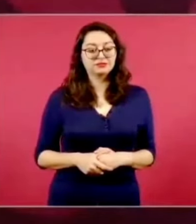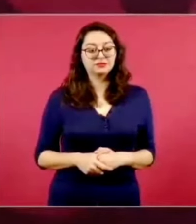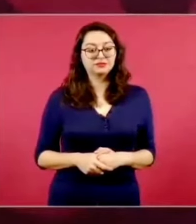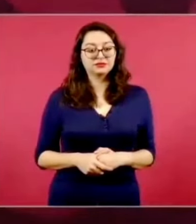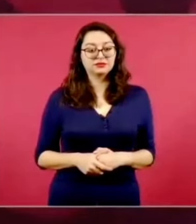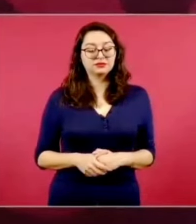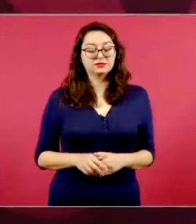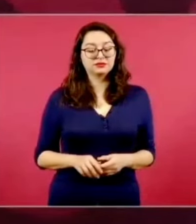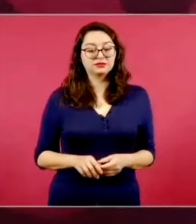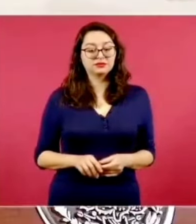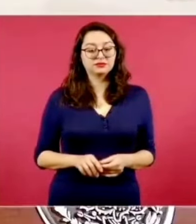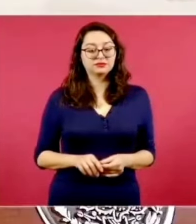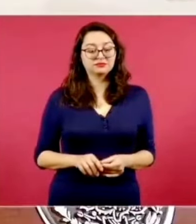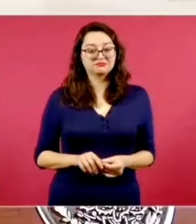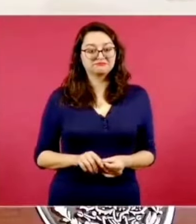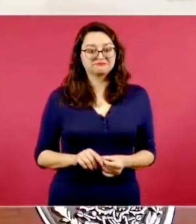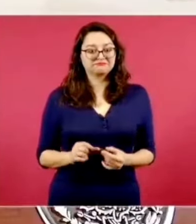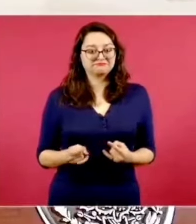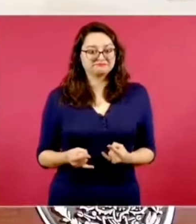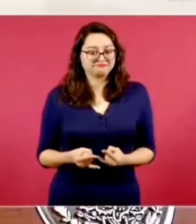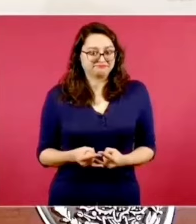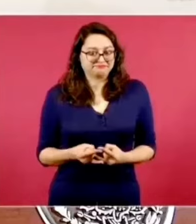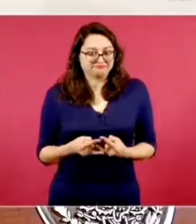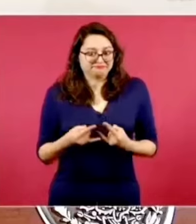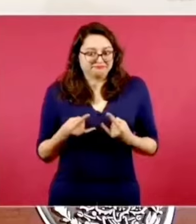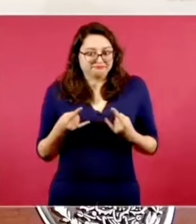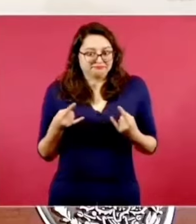su historia